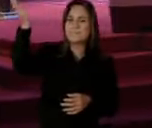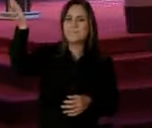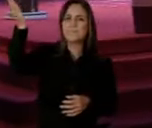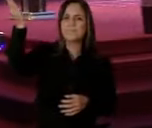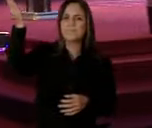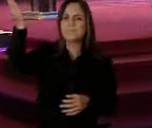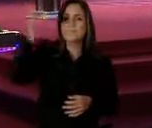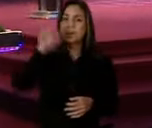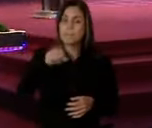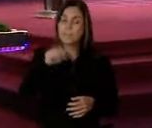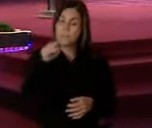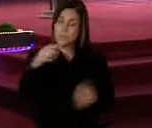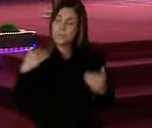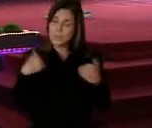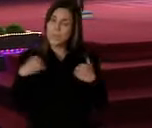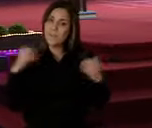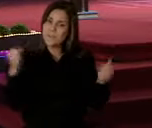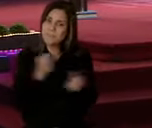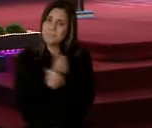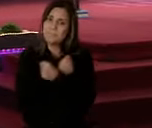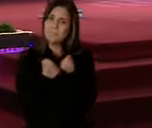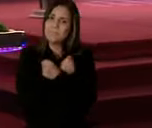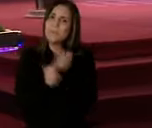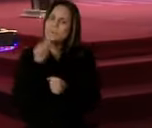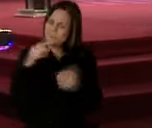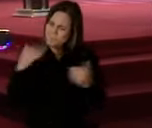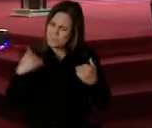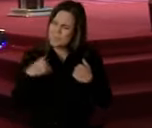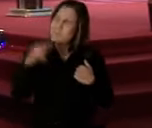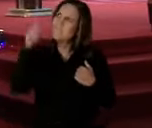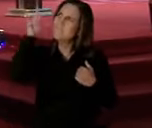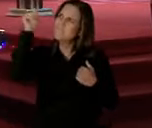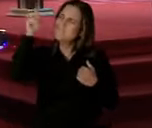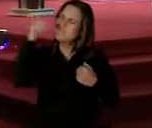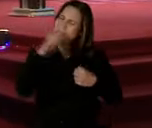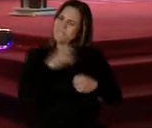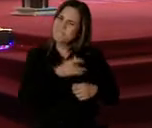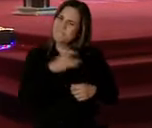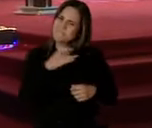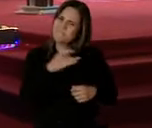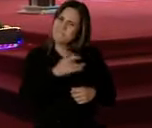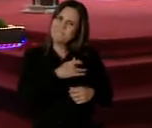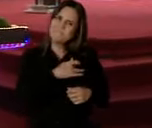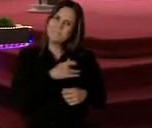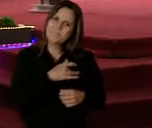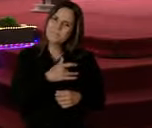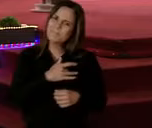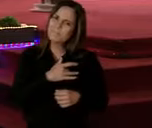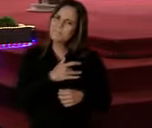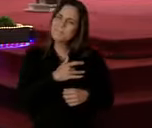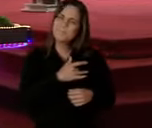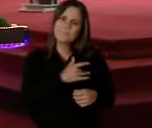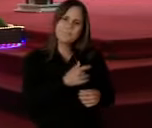Si tienes amor, lo tienes a Él en tu corazón.